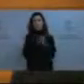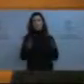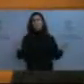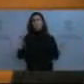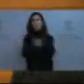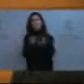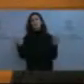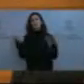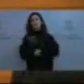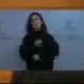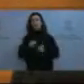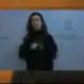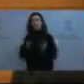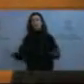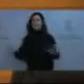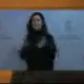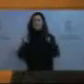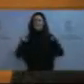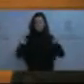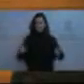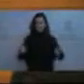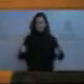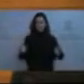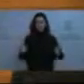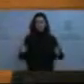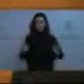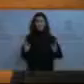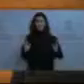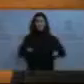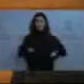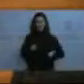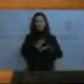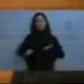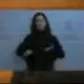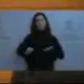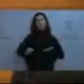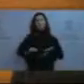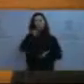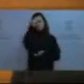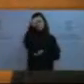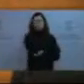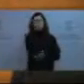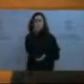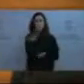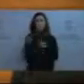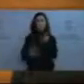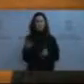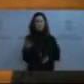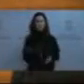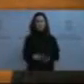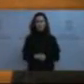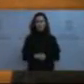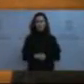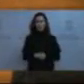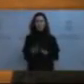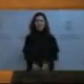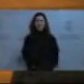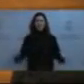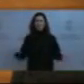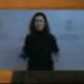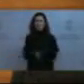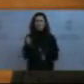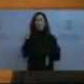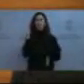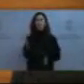de 2010. En ese periodo, los gastos que ustedes me han enviado, y que yo no dudo que estén bien, suman casi